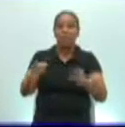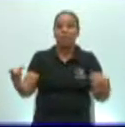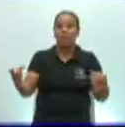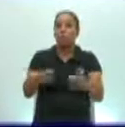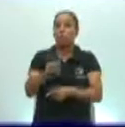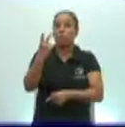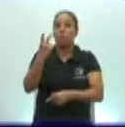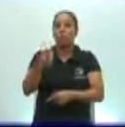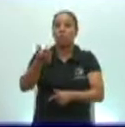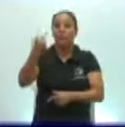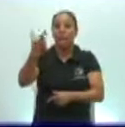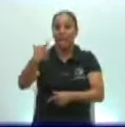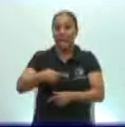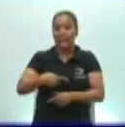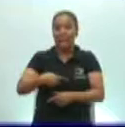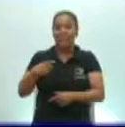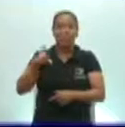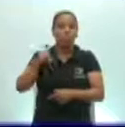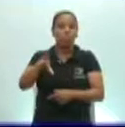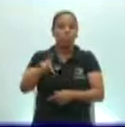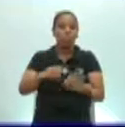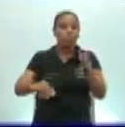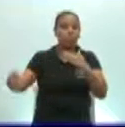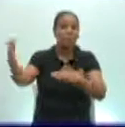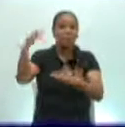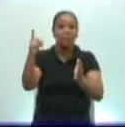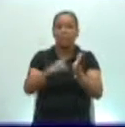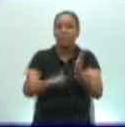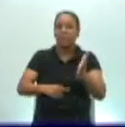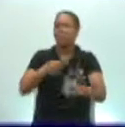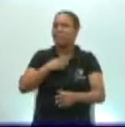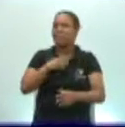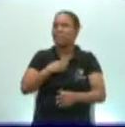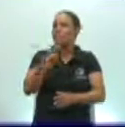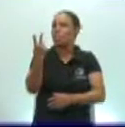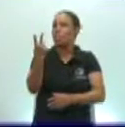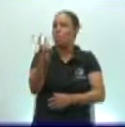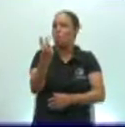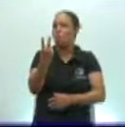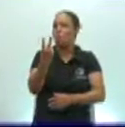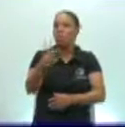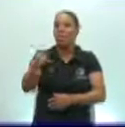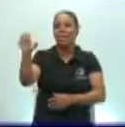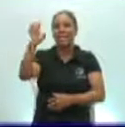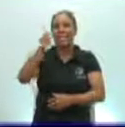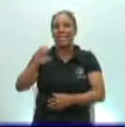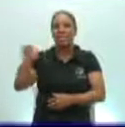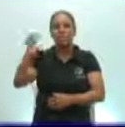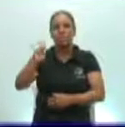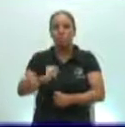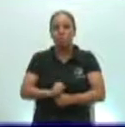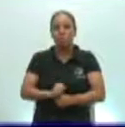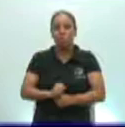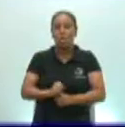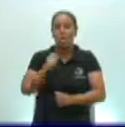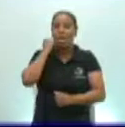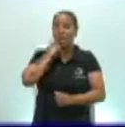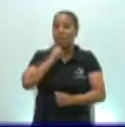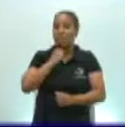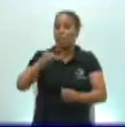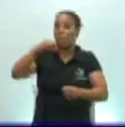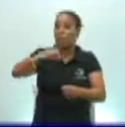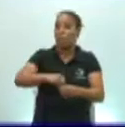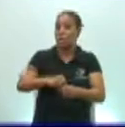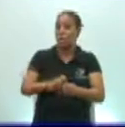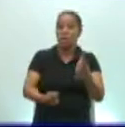su último nivel de energía tienen 2 electrones. También sabemos que además de estar ubicados los elementos químicos en